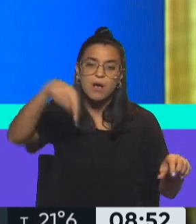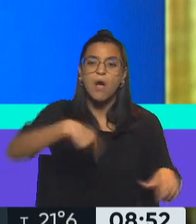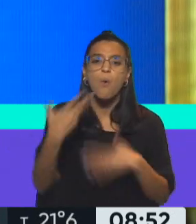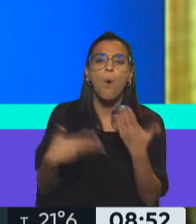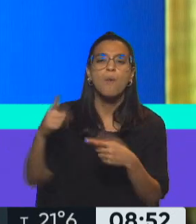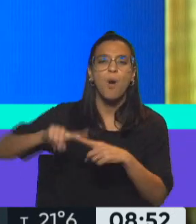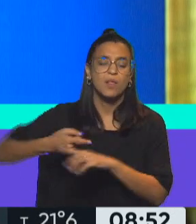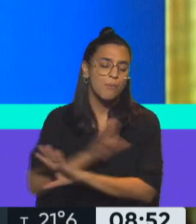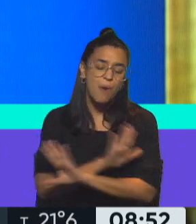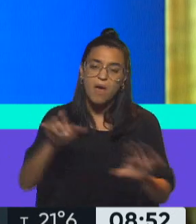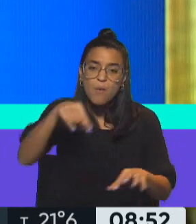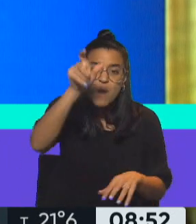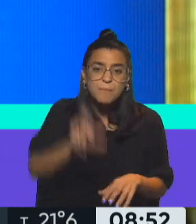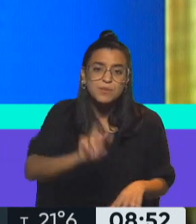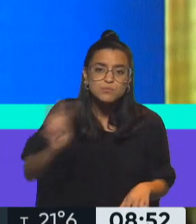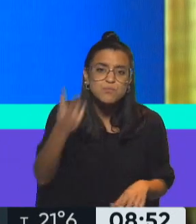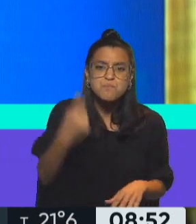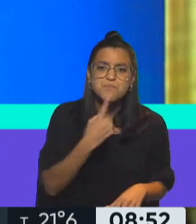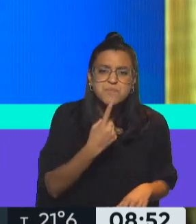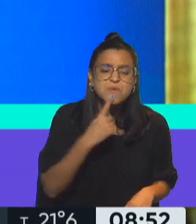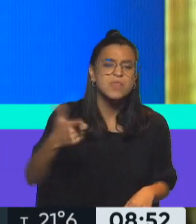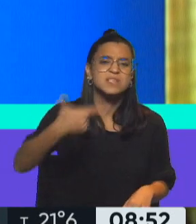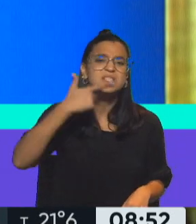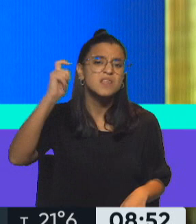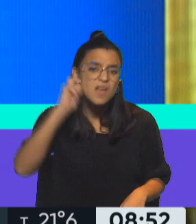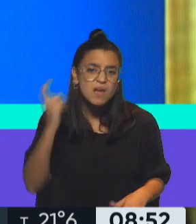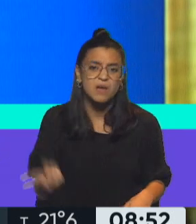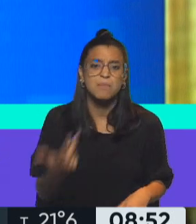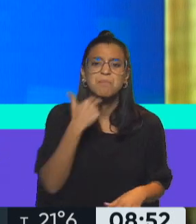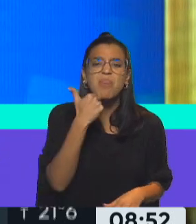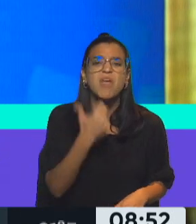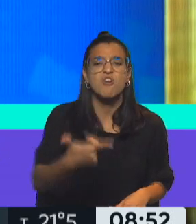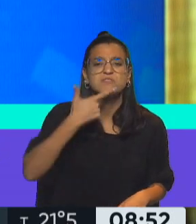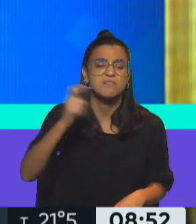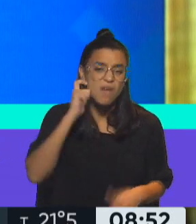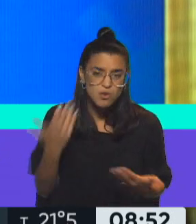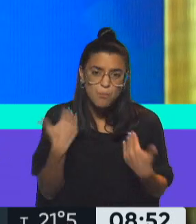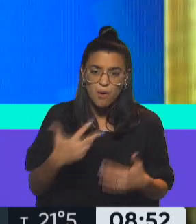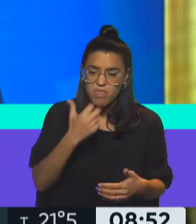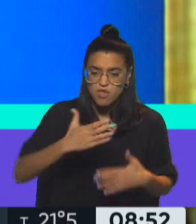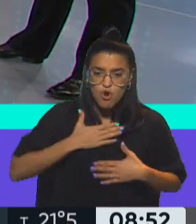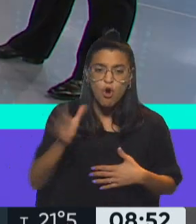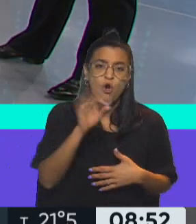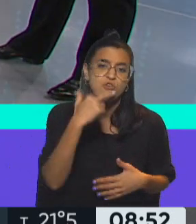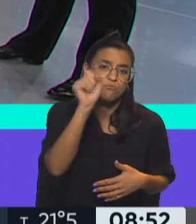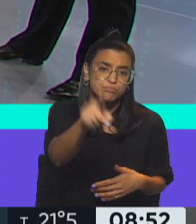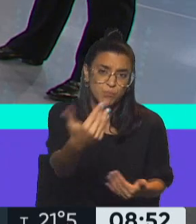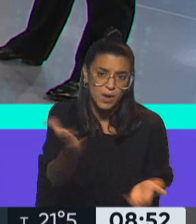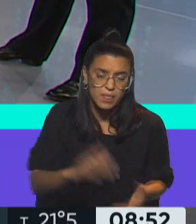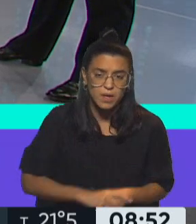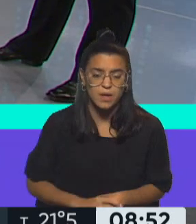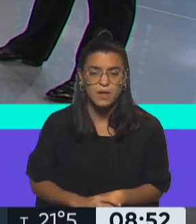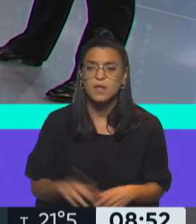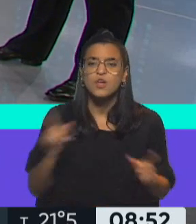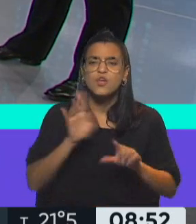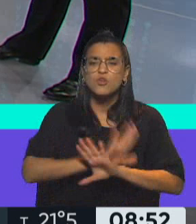juego político. Acá hay un muerto, un pibe de 17 años. Te iba a decir un pendejo de 17 años que puede ser mi pibe o el tuyo.